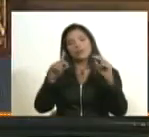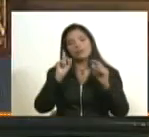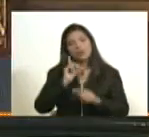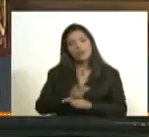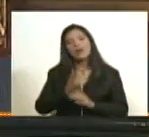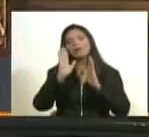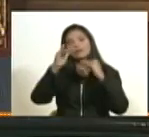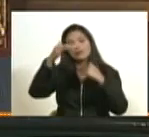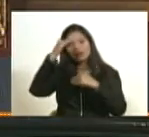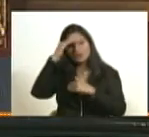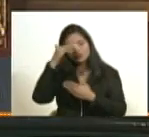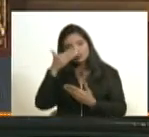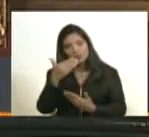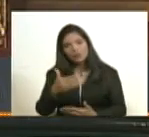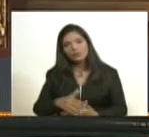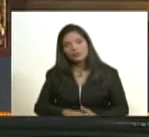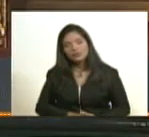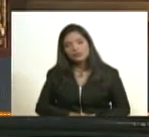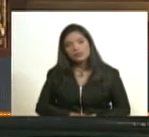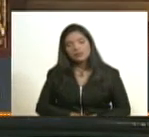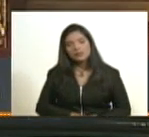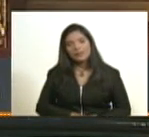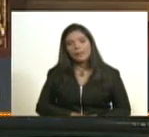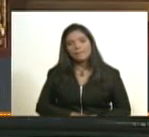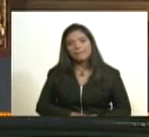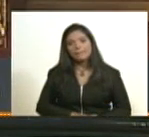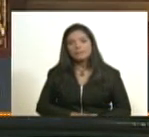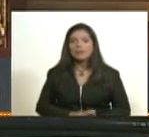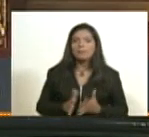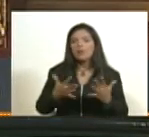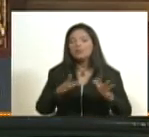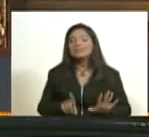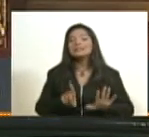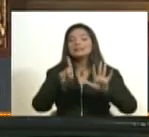de atención de más de 6 millones